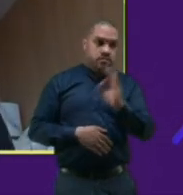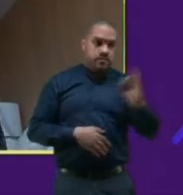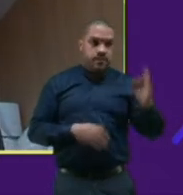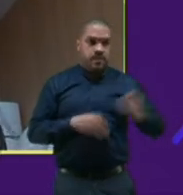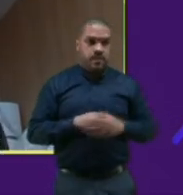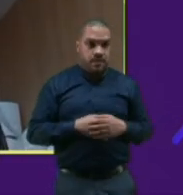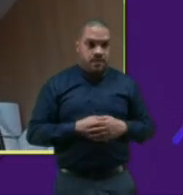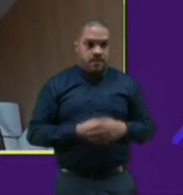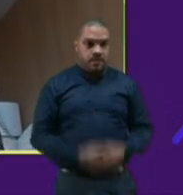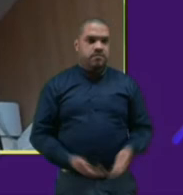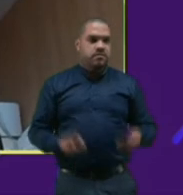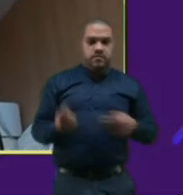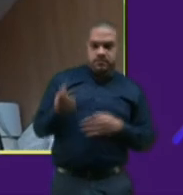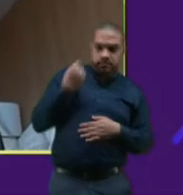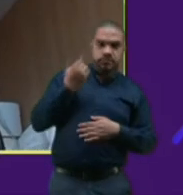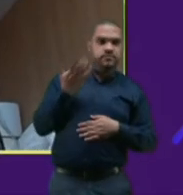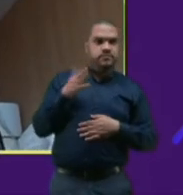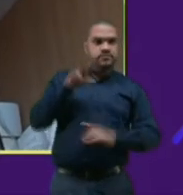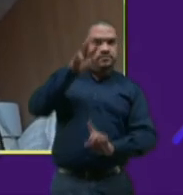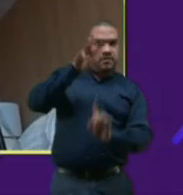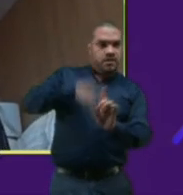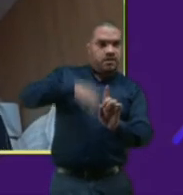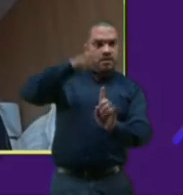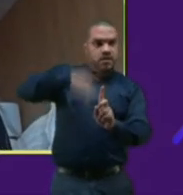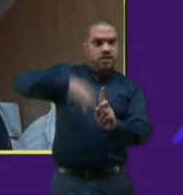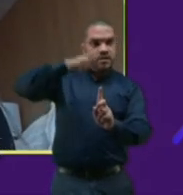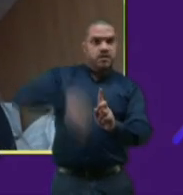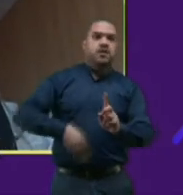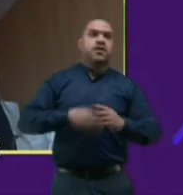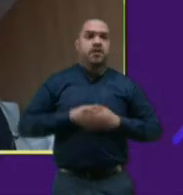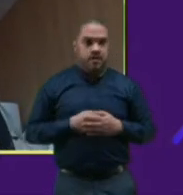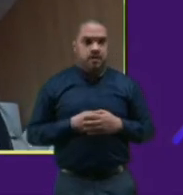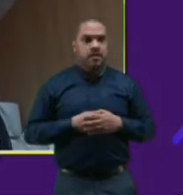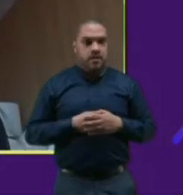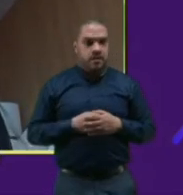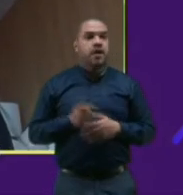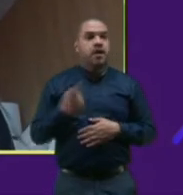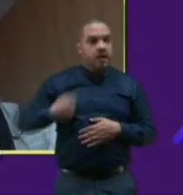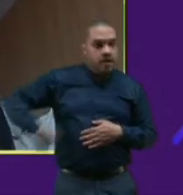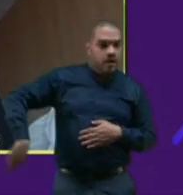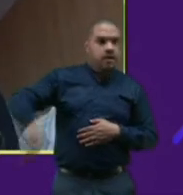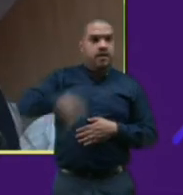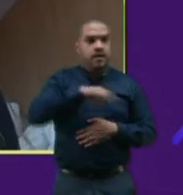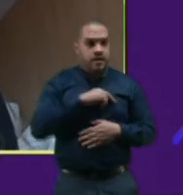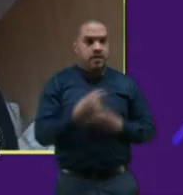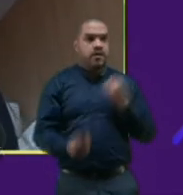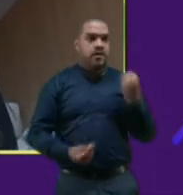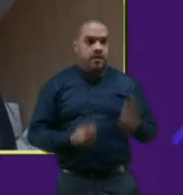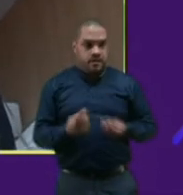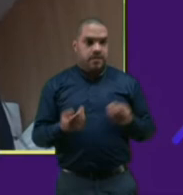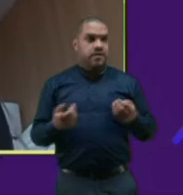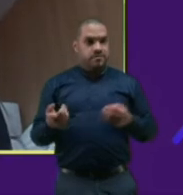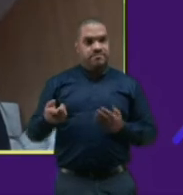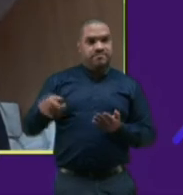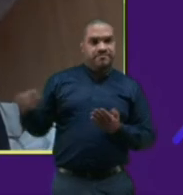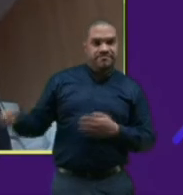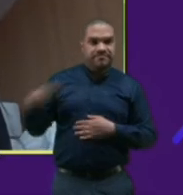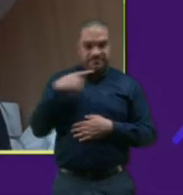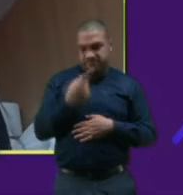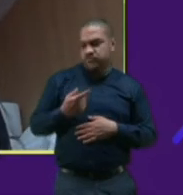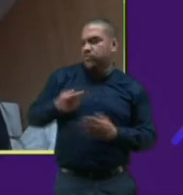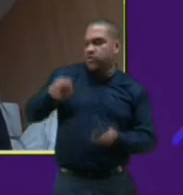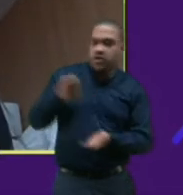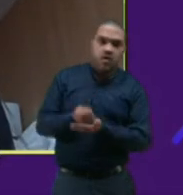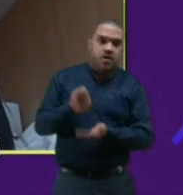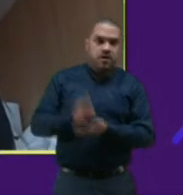casi 3 meses de estar en un proceso de levantamiento de capital, pues terminamos con quien yo considero unos grandes socios liderando nuestra ronda. Se